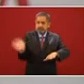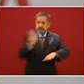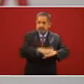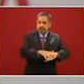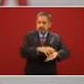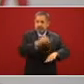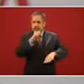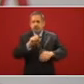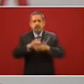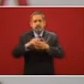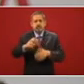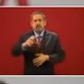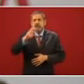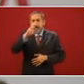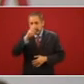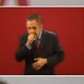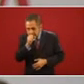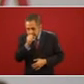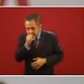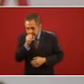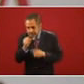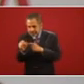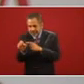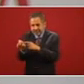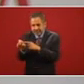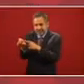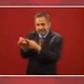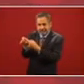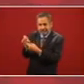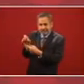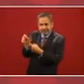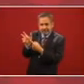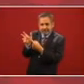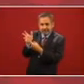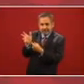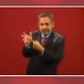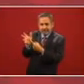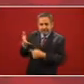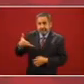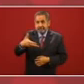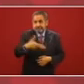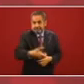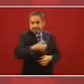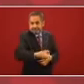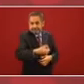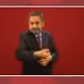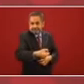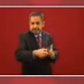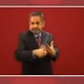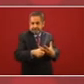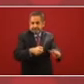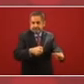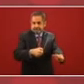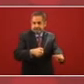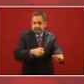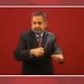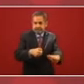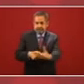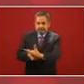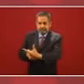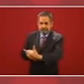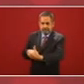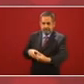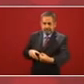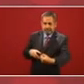Achú. Y cuando eso ocurre, con la mano saludamos a otra persona y en su mano le llevamos